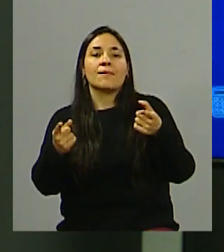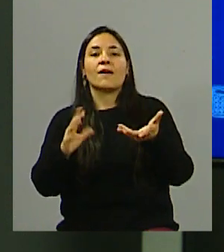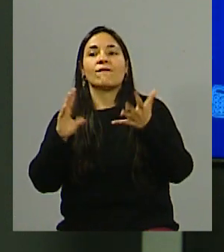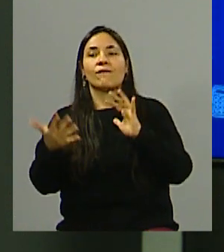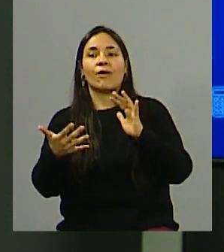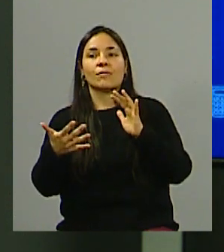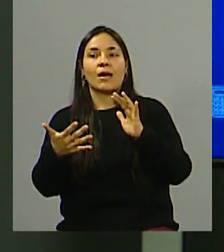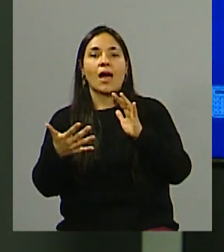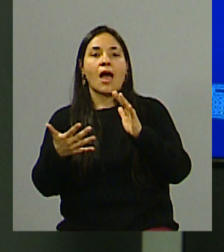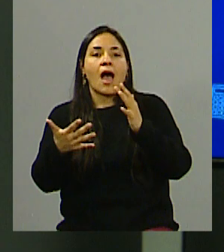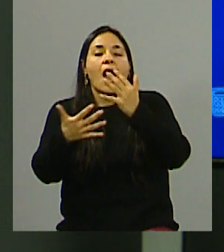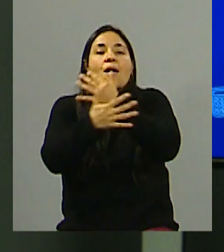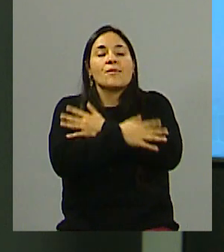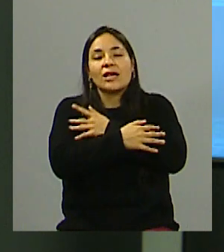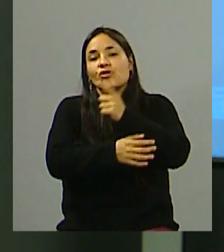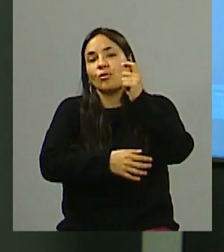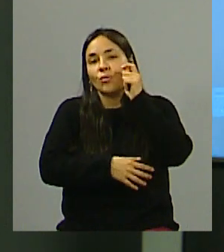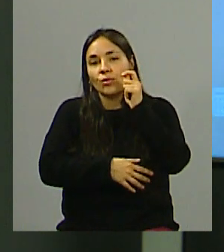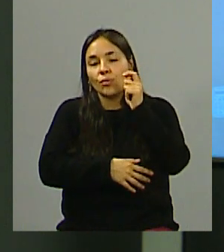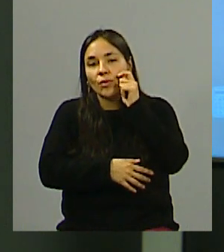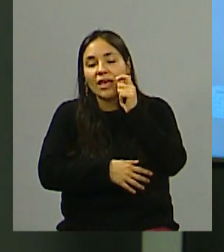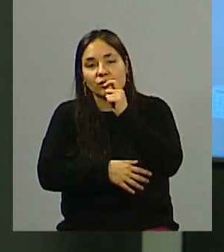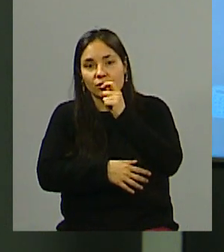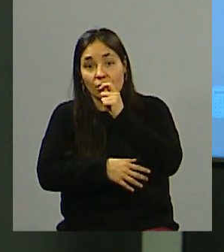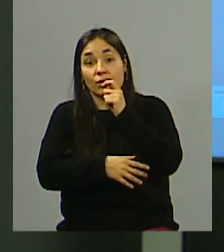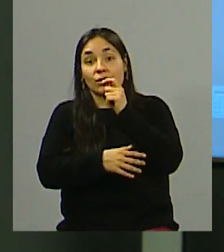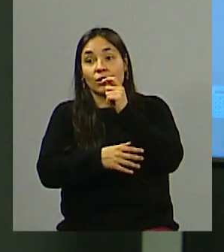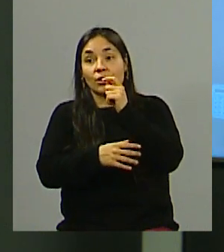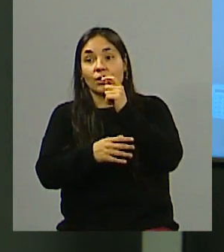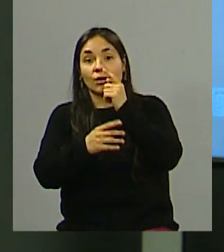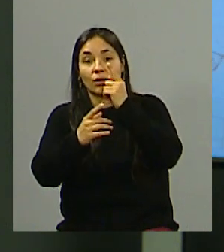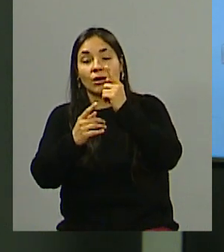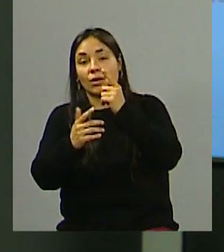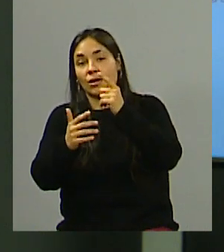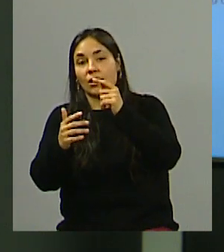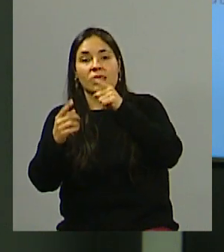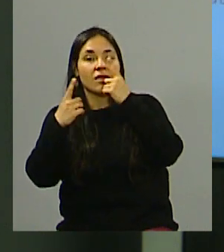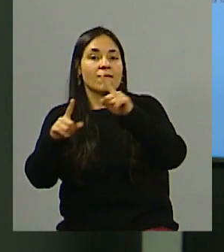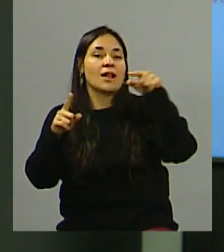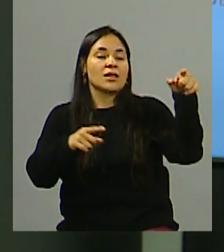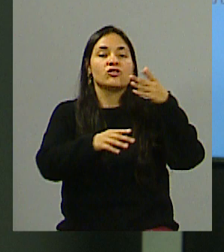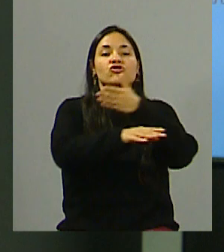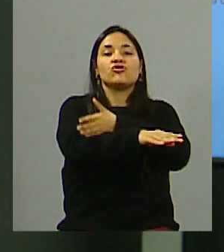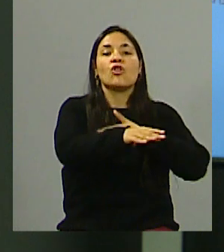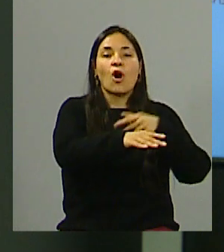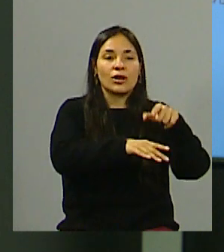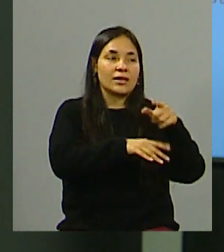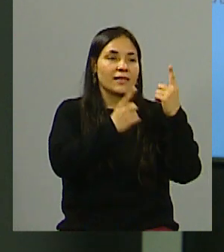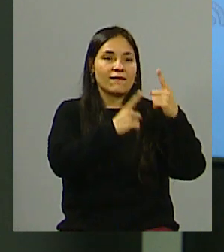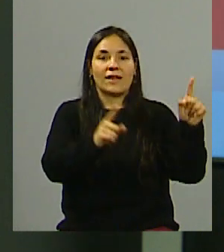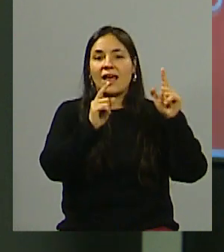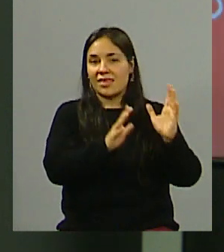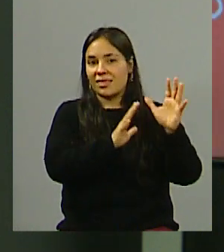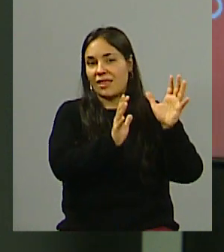el abrazo y beso que le da a su pareja Mauricio Macri, contrastando con lo que hace Scioli con su entonces esposa. Claro.